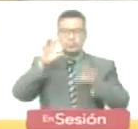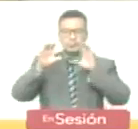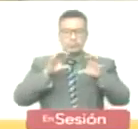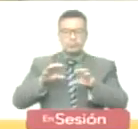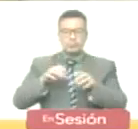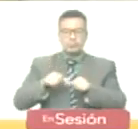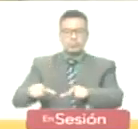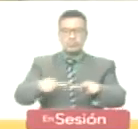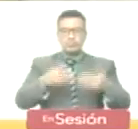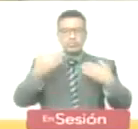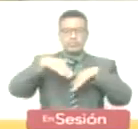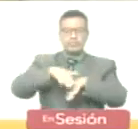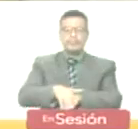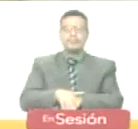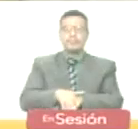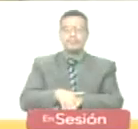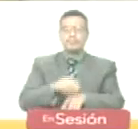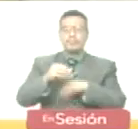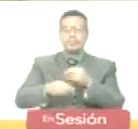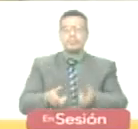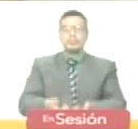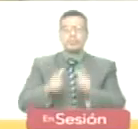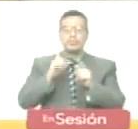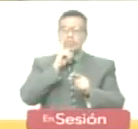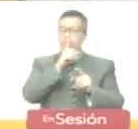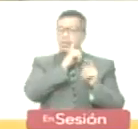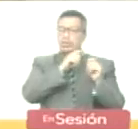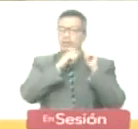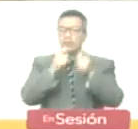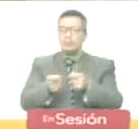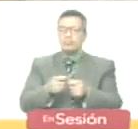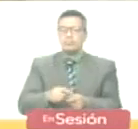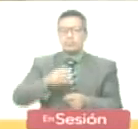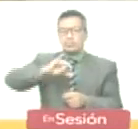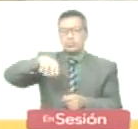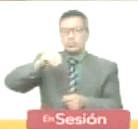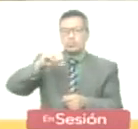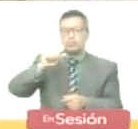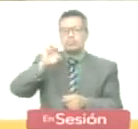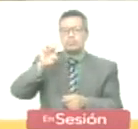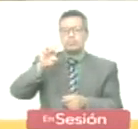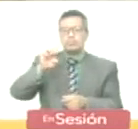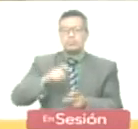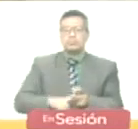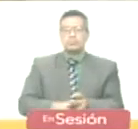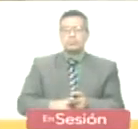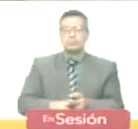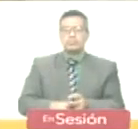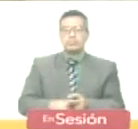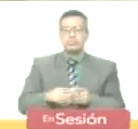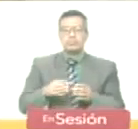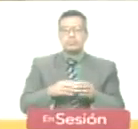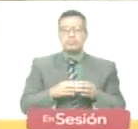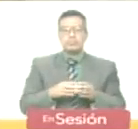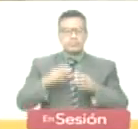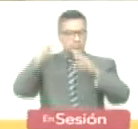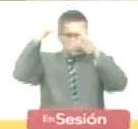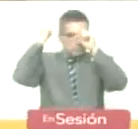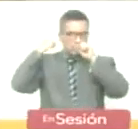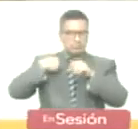Soberanía e Integración, mediante el cual autoriza el nombramiento del ciudadano José Gregorio Biomorgi Musatis como